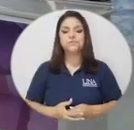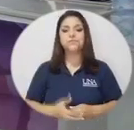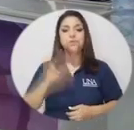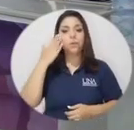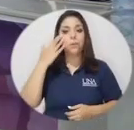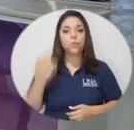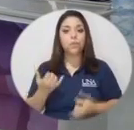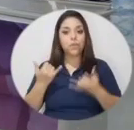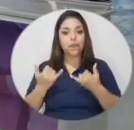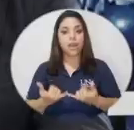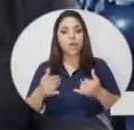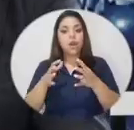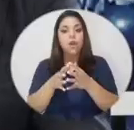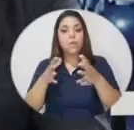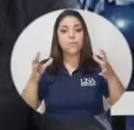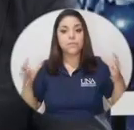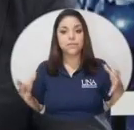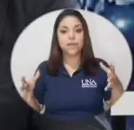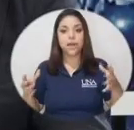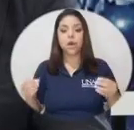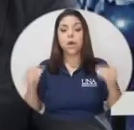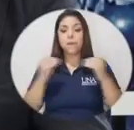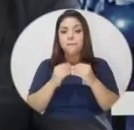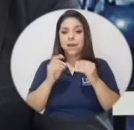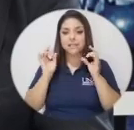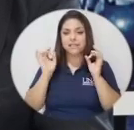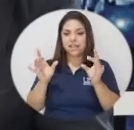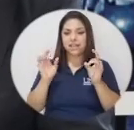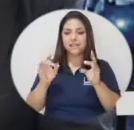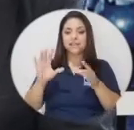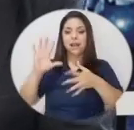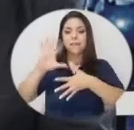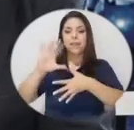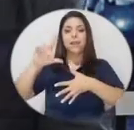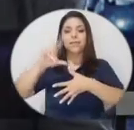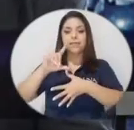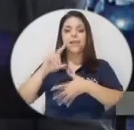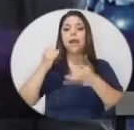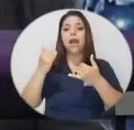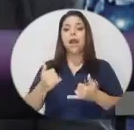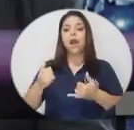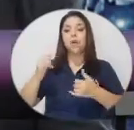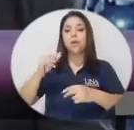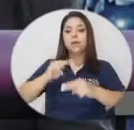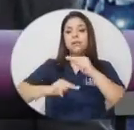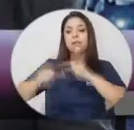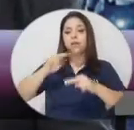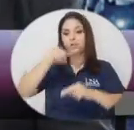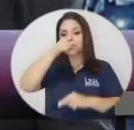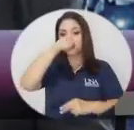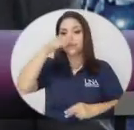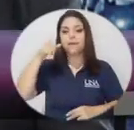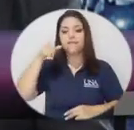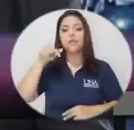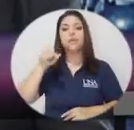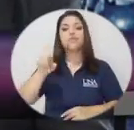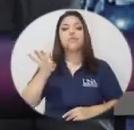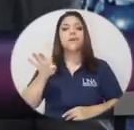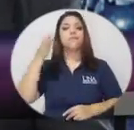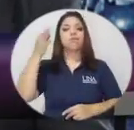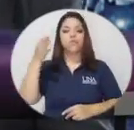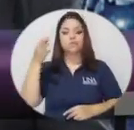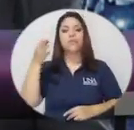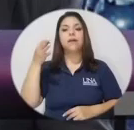más vigencia, porque ha aumentado, a mayor crisis en América Latina, el narcotráfico se convierte en una